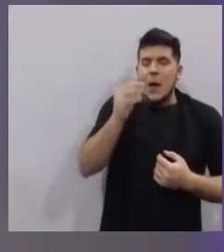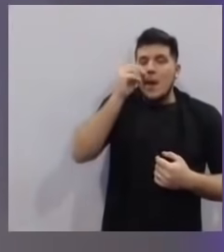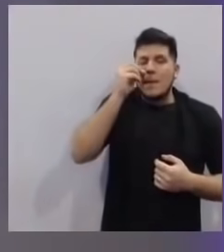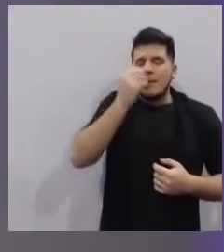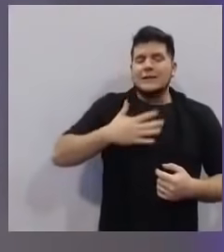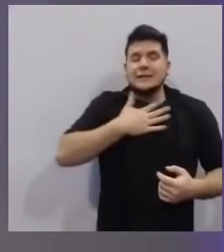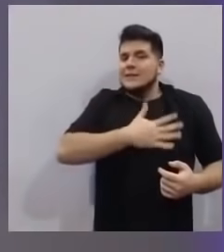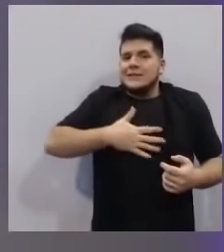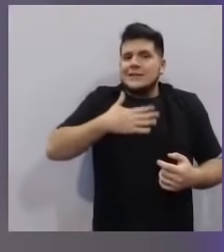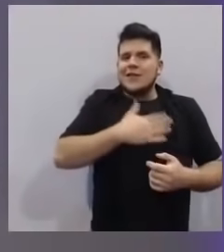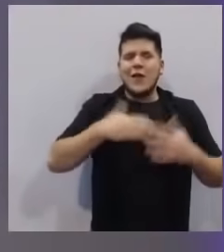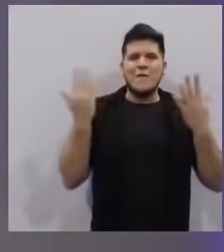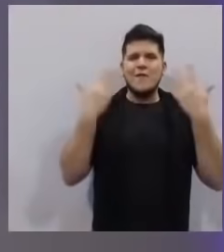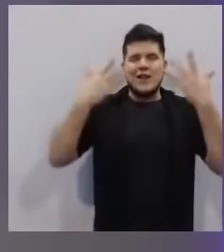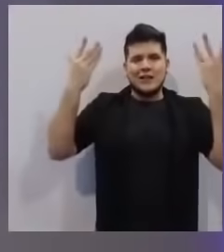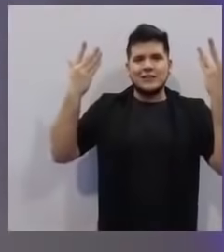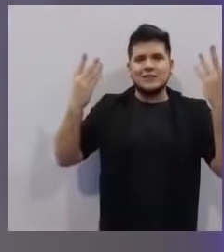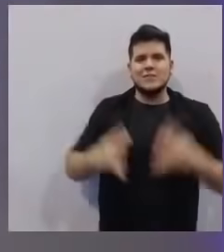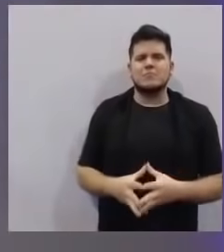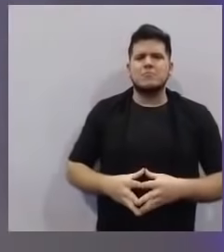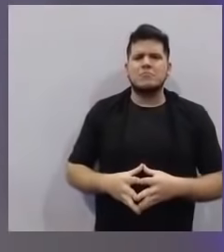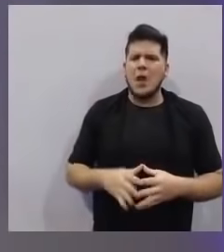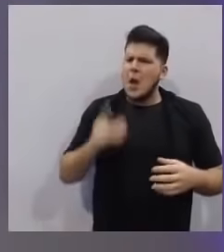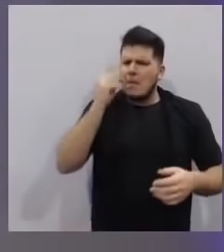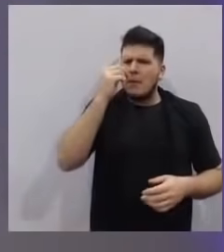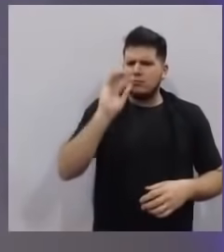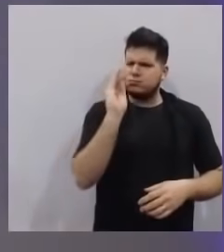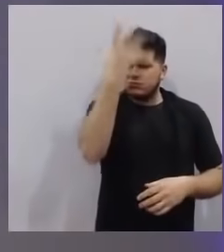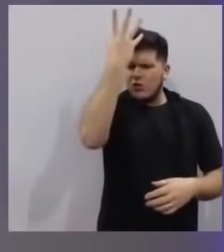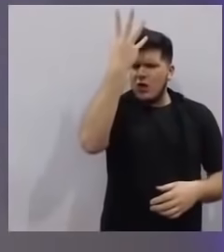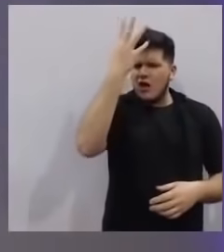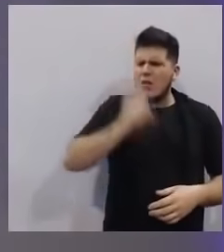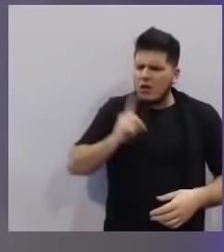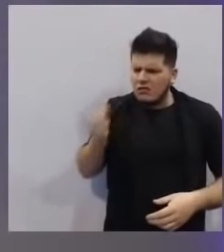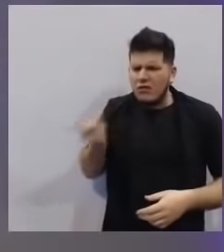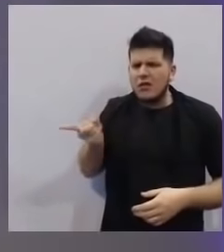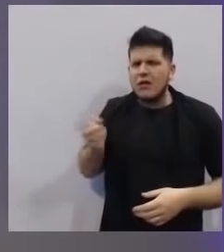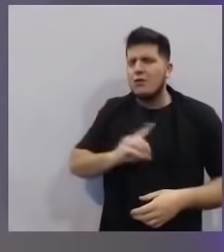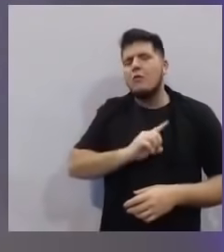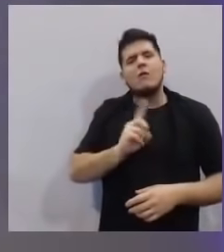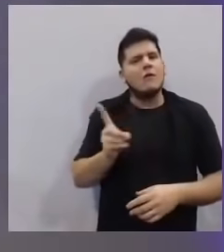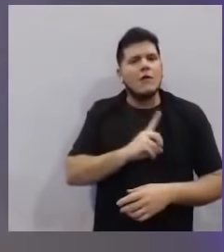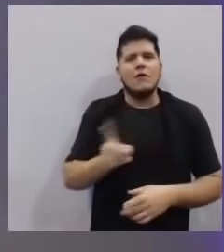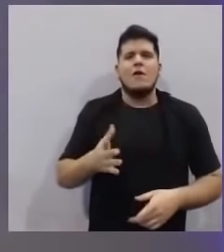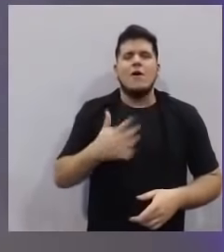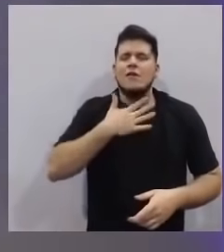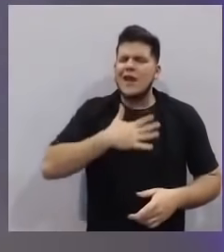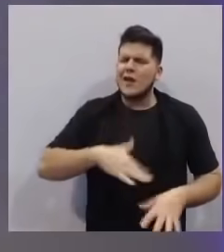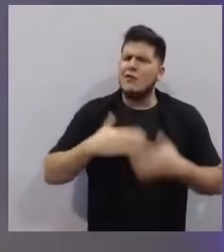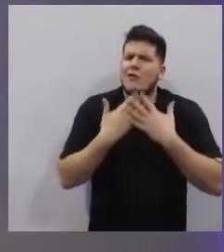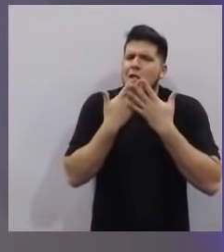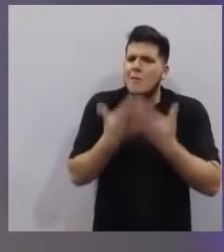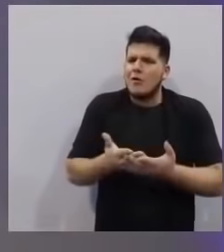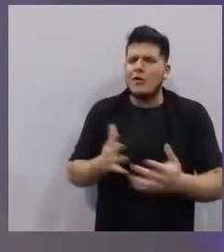pero dígalo con un poquito más de alegría y fe soy hijo de mi dios ya él le